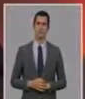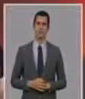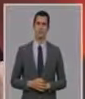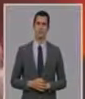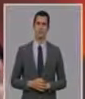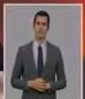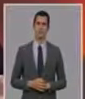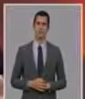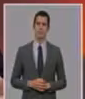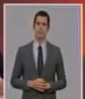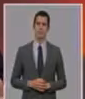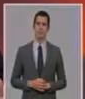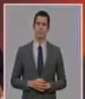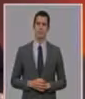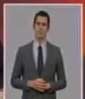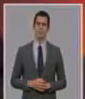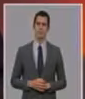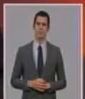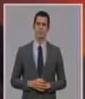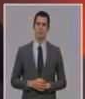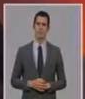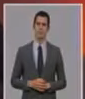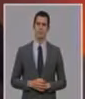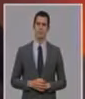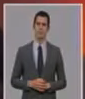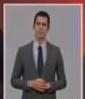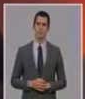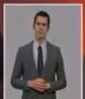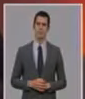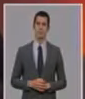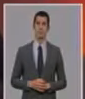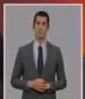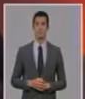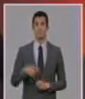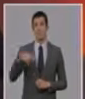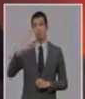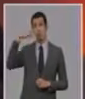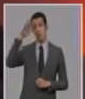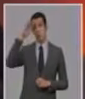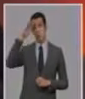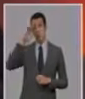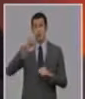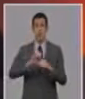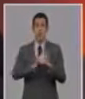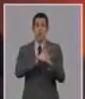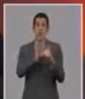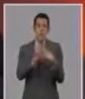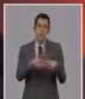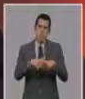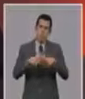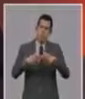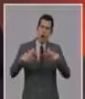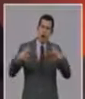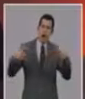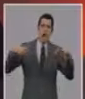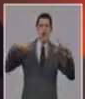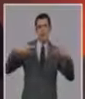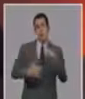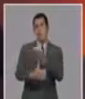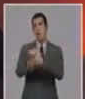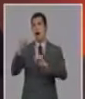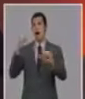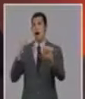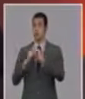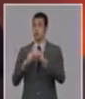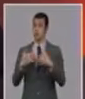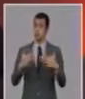El nuevo rebrote de la COVID-19 en todo el país, con un aumento significativo del número de casos y una dispersión considerable en